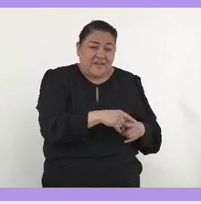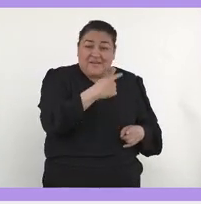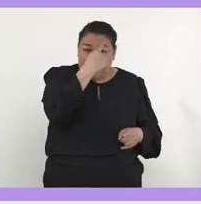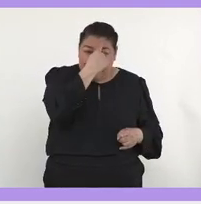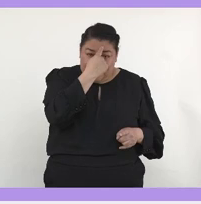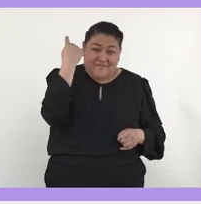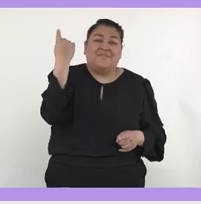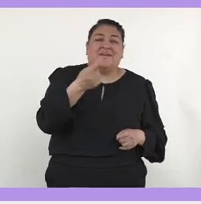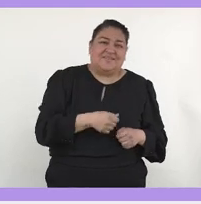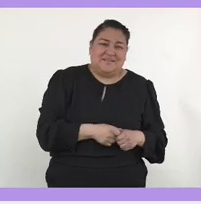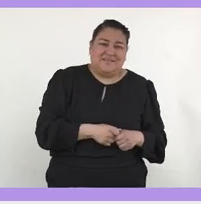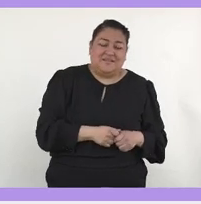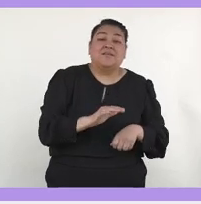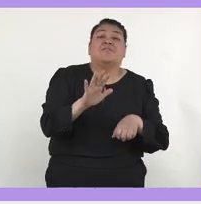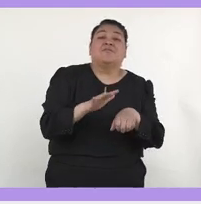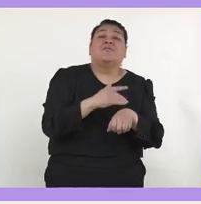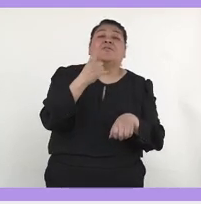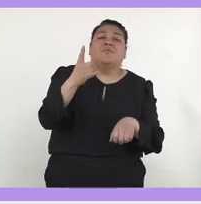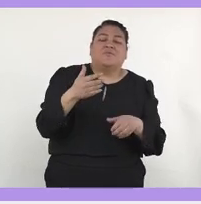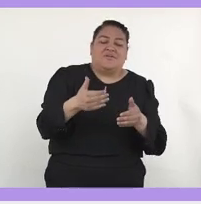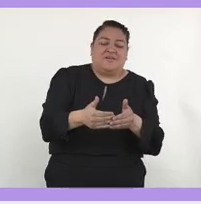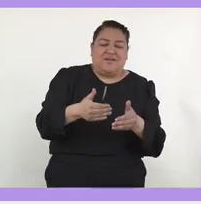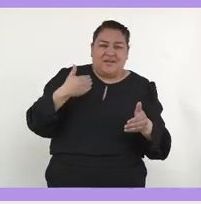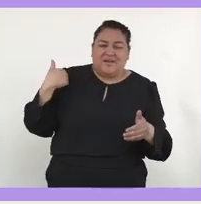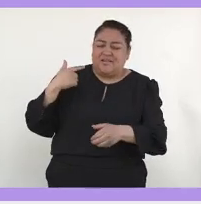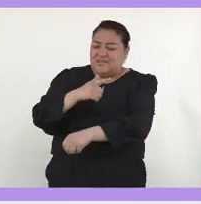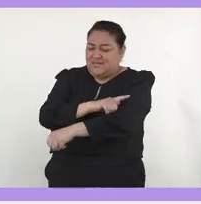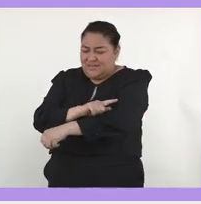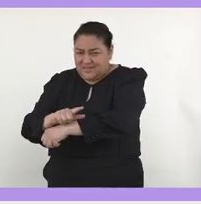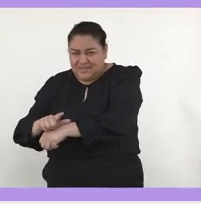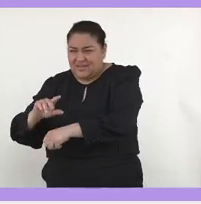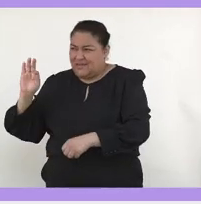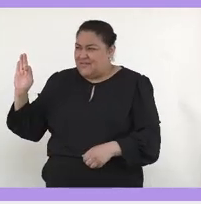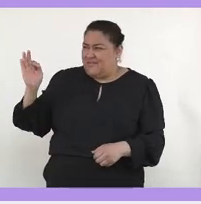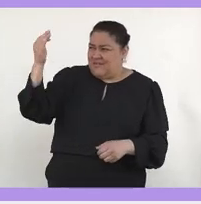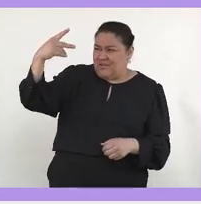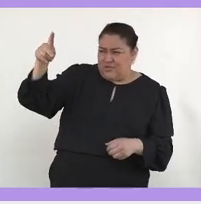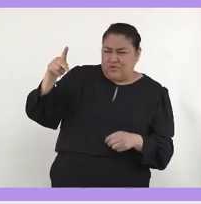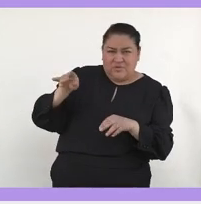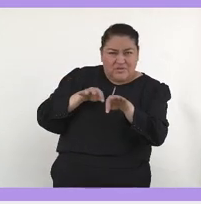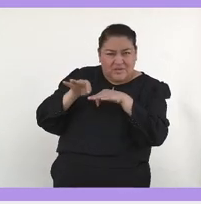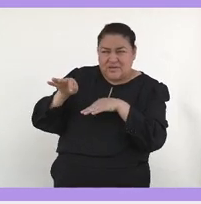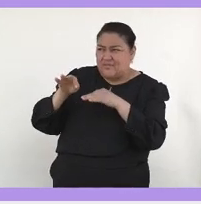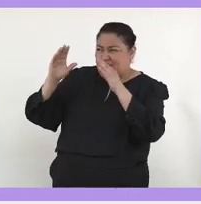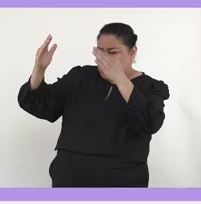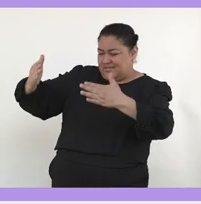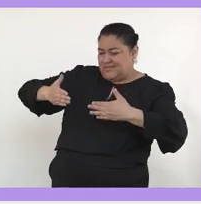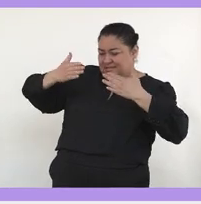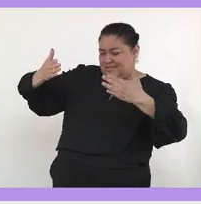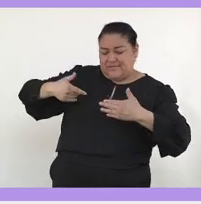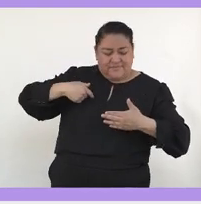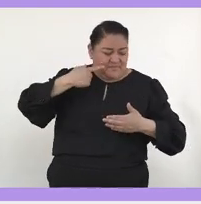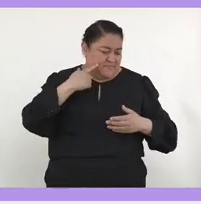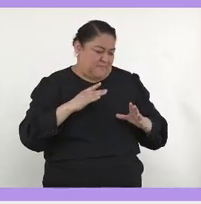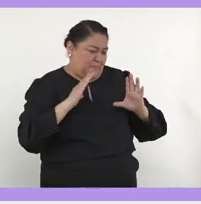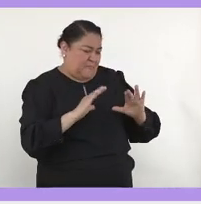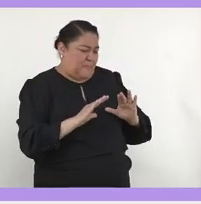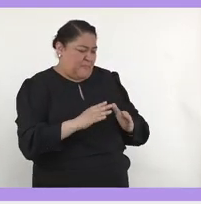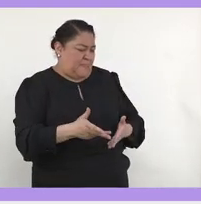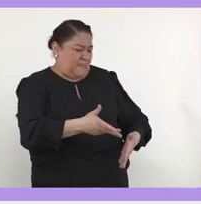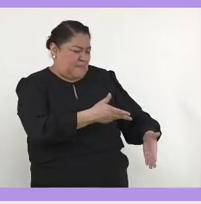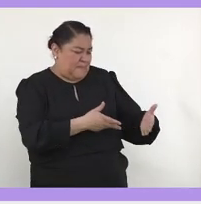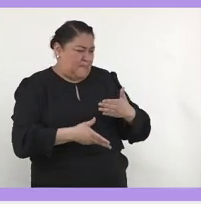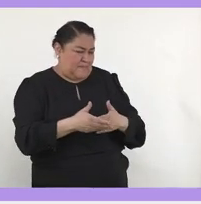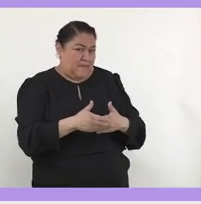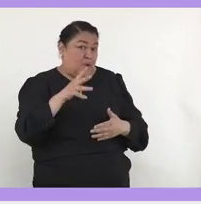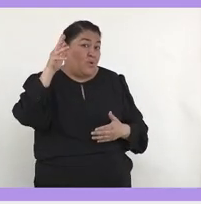gracias a todo el trabajo de la Liga de la federación que nos incita y nos motiva a seguir trabajando porque el